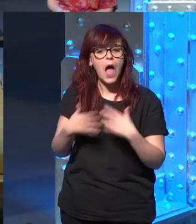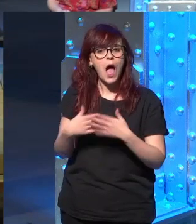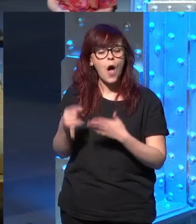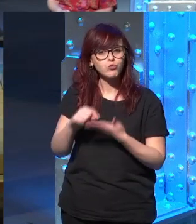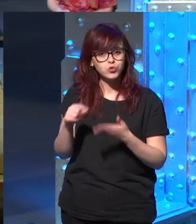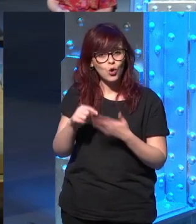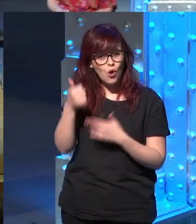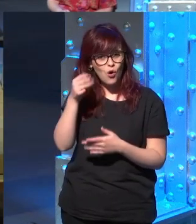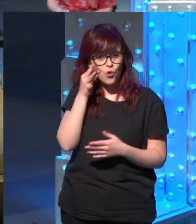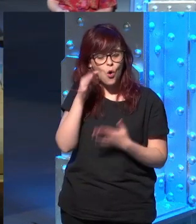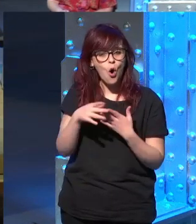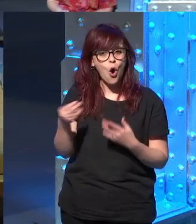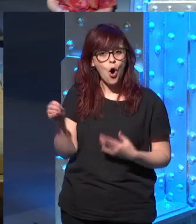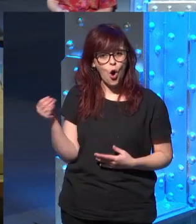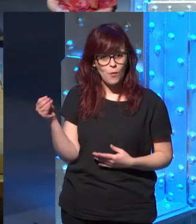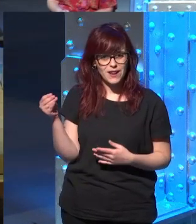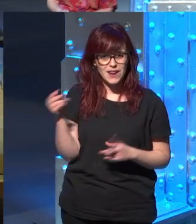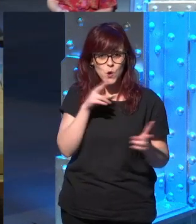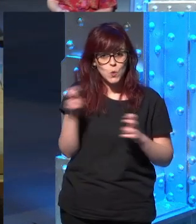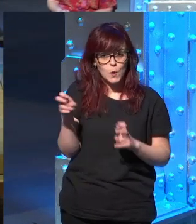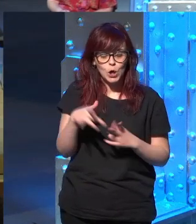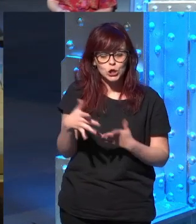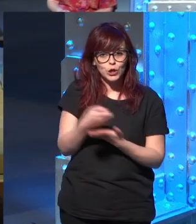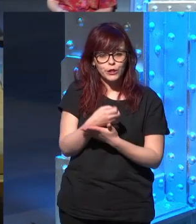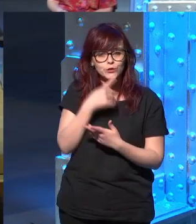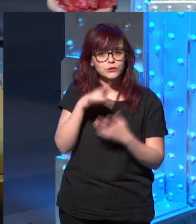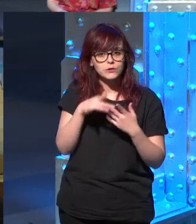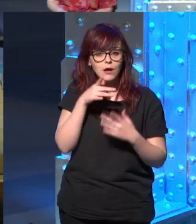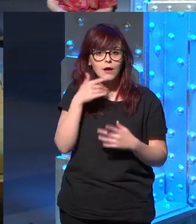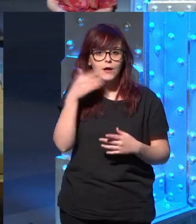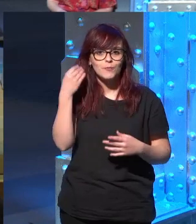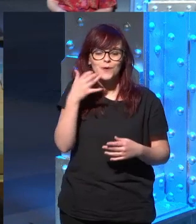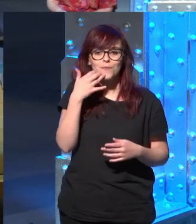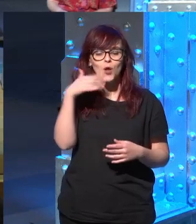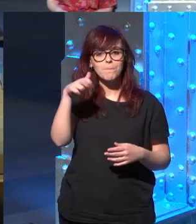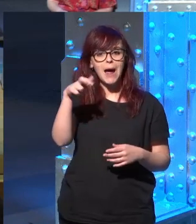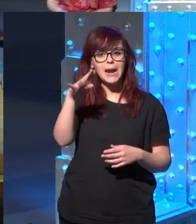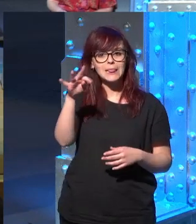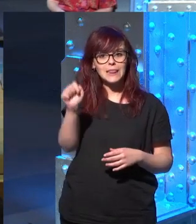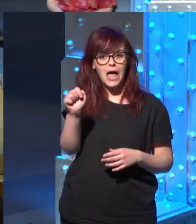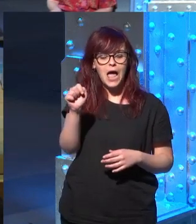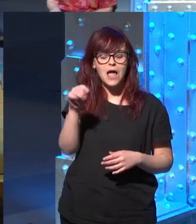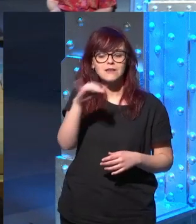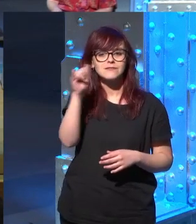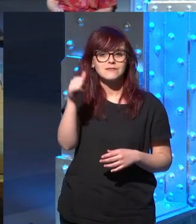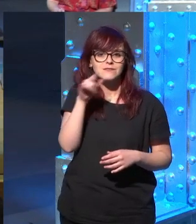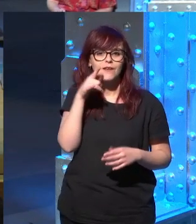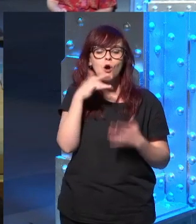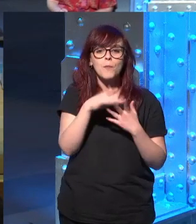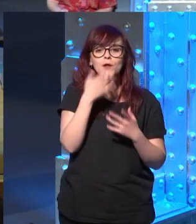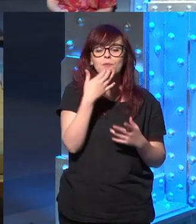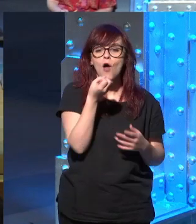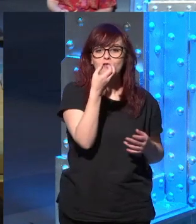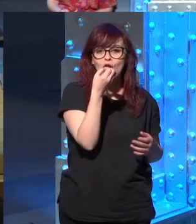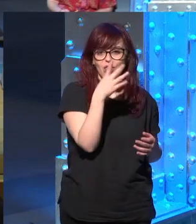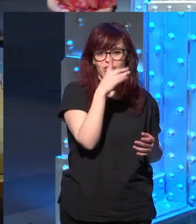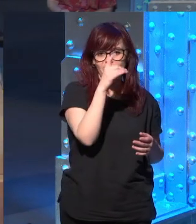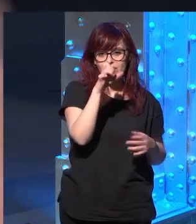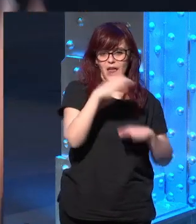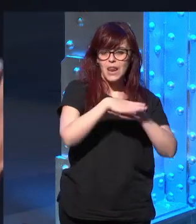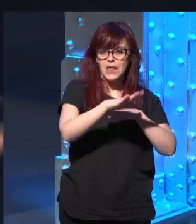o autor joven o nuevo, pues todos decimos, ostras, mira, Marta Sanz le ha gustado Florencia del Campo.